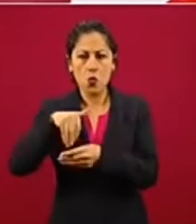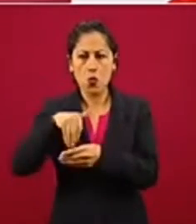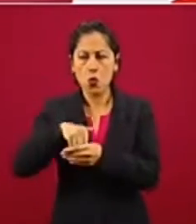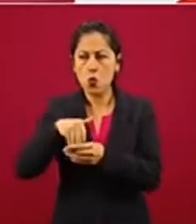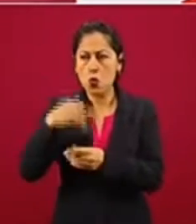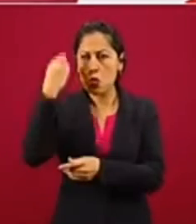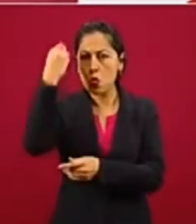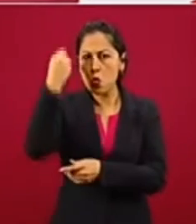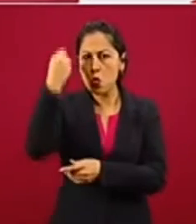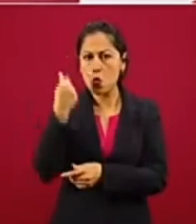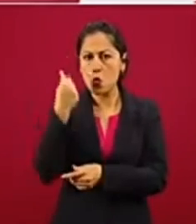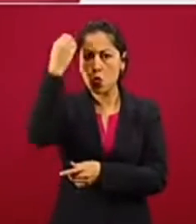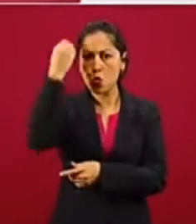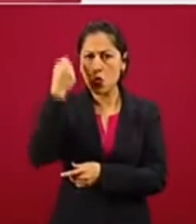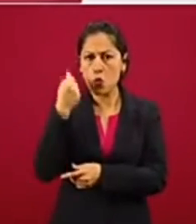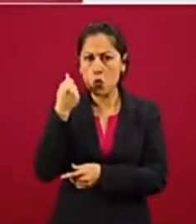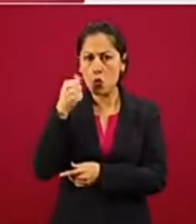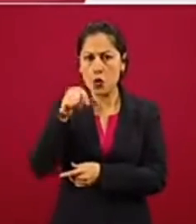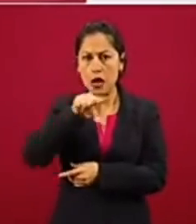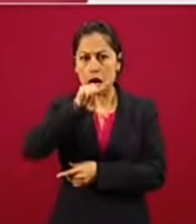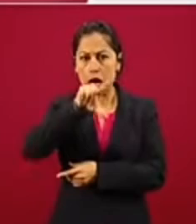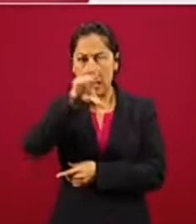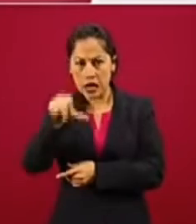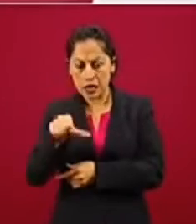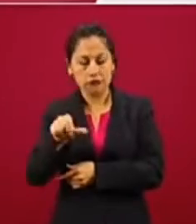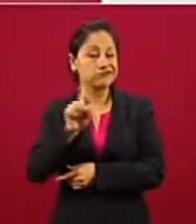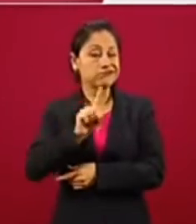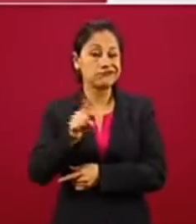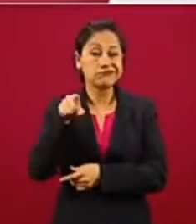a esa ley, si no hay un acuerdo general,